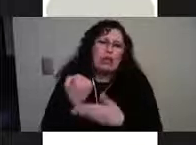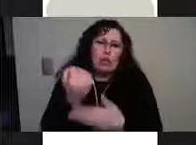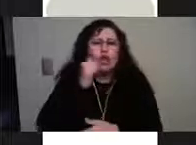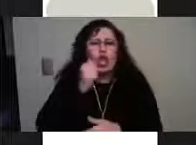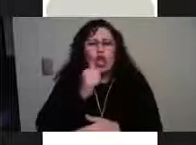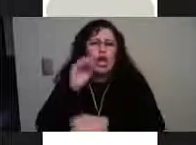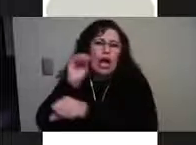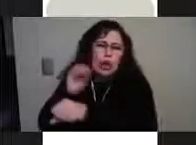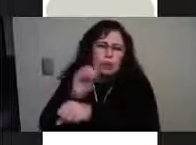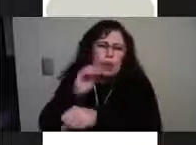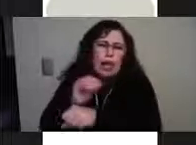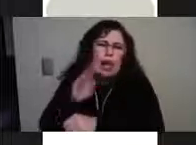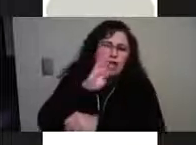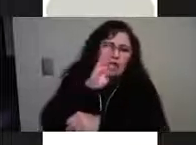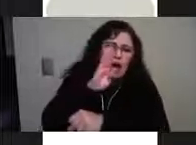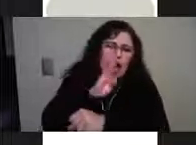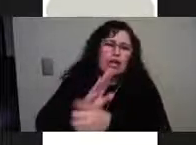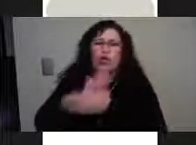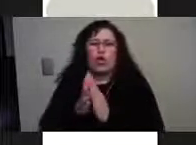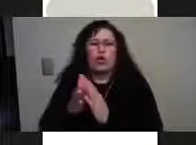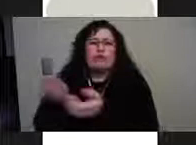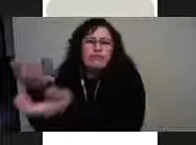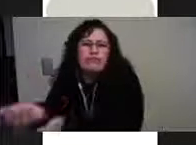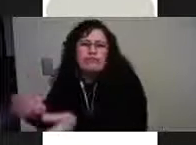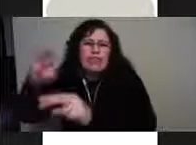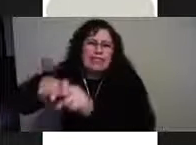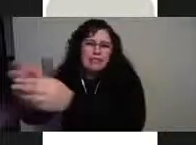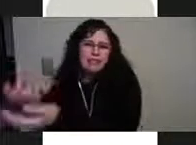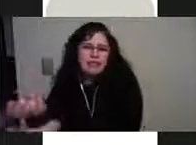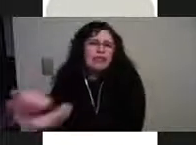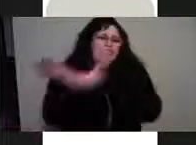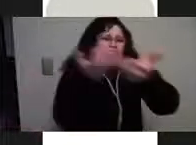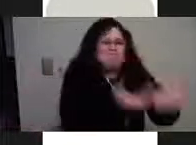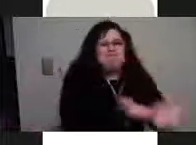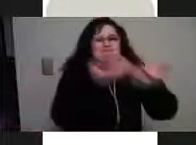asistencia para la alimentación, para el baño, para las transferencias, ¿ya?